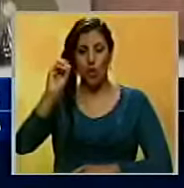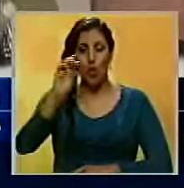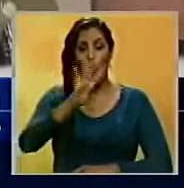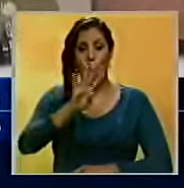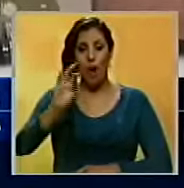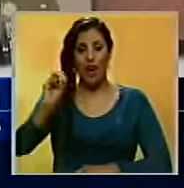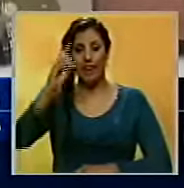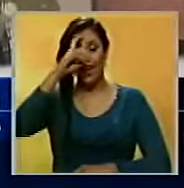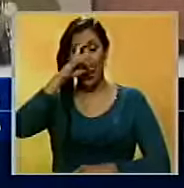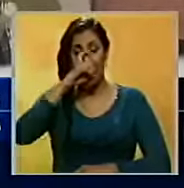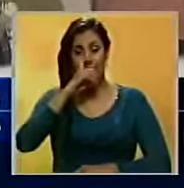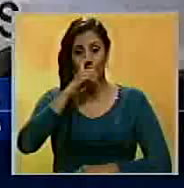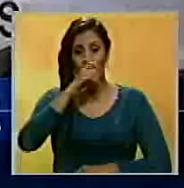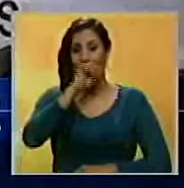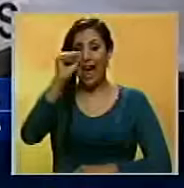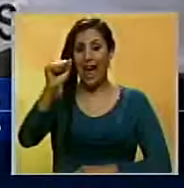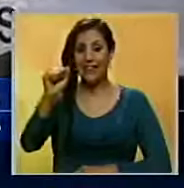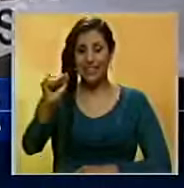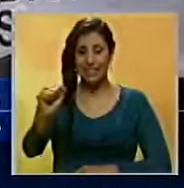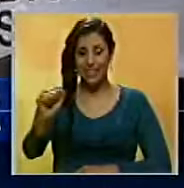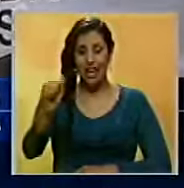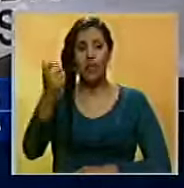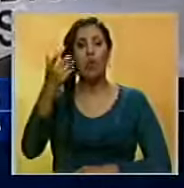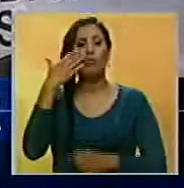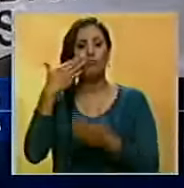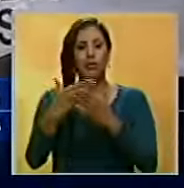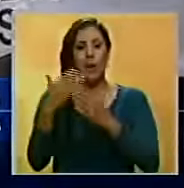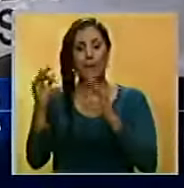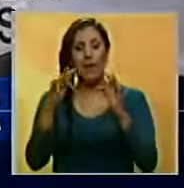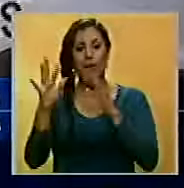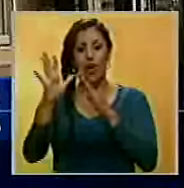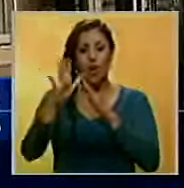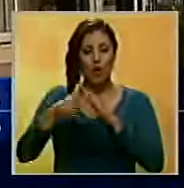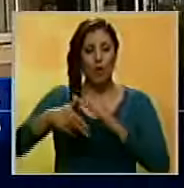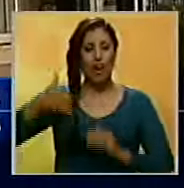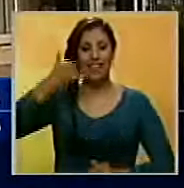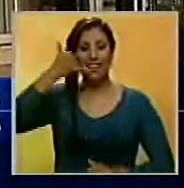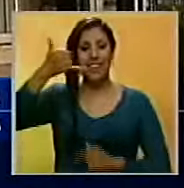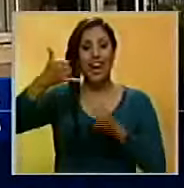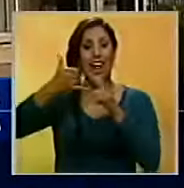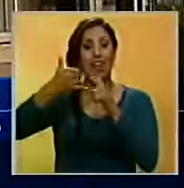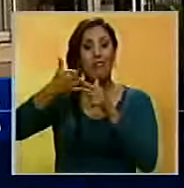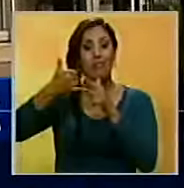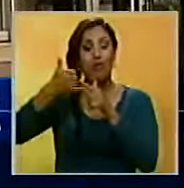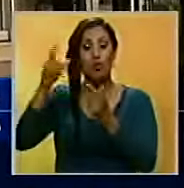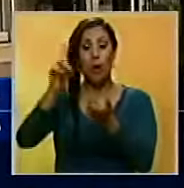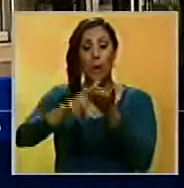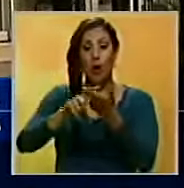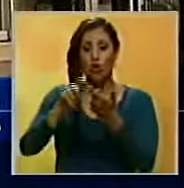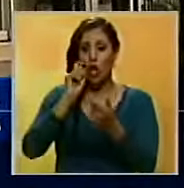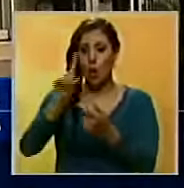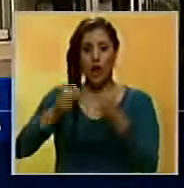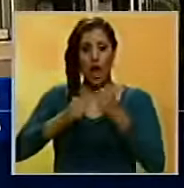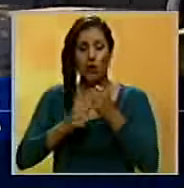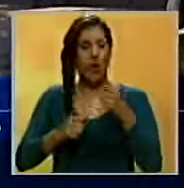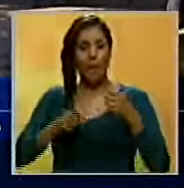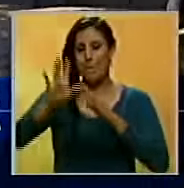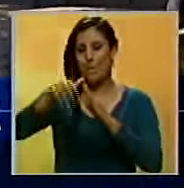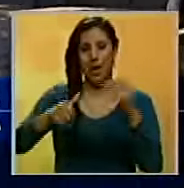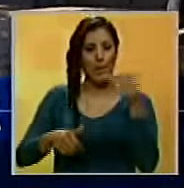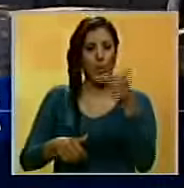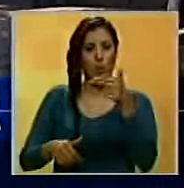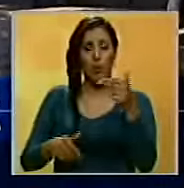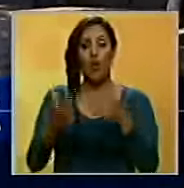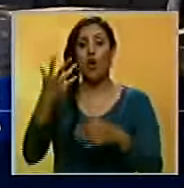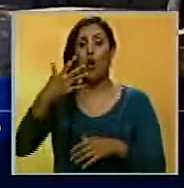de 40 años de edad, fue asesinado cuando intentaban robarle el teléfono celular a su esposa. Este suceso ocurrió